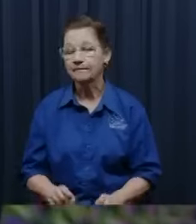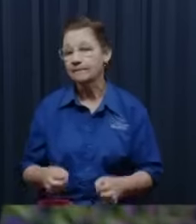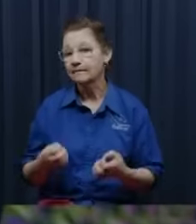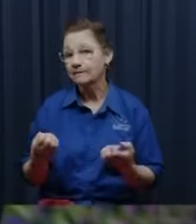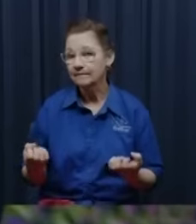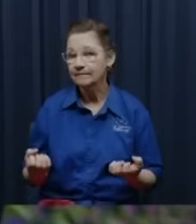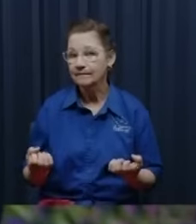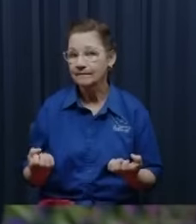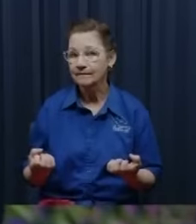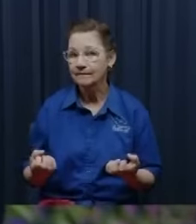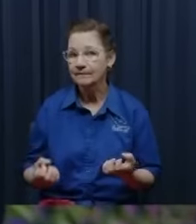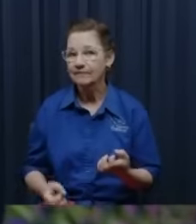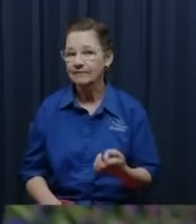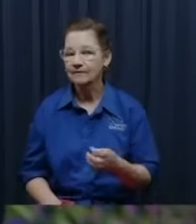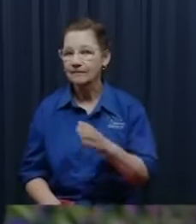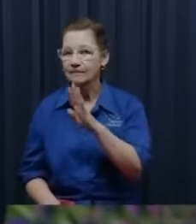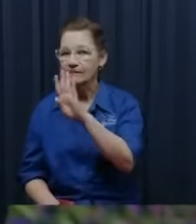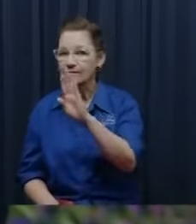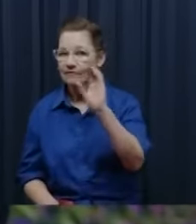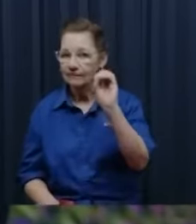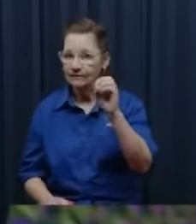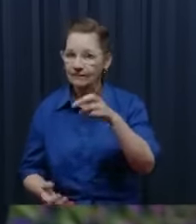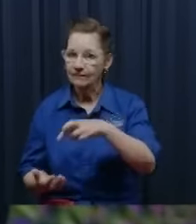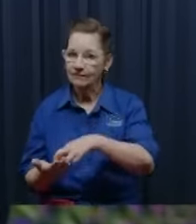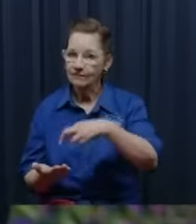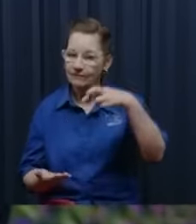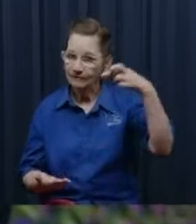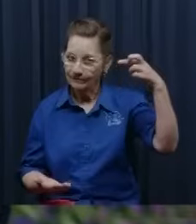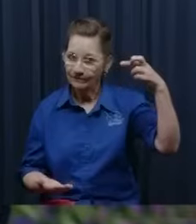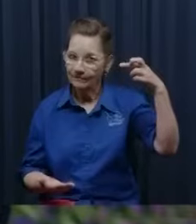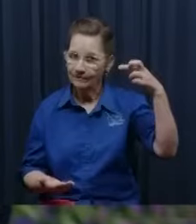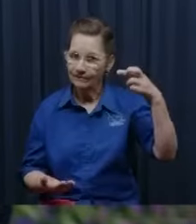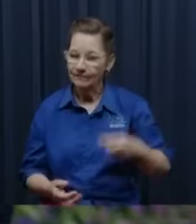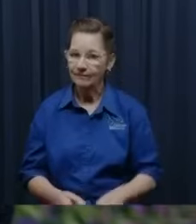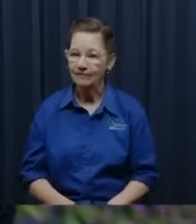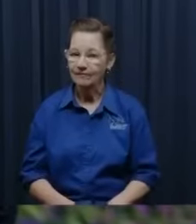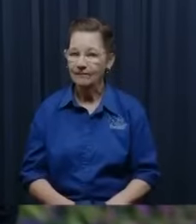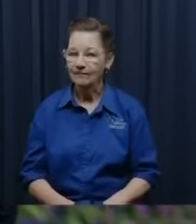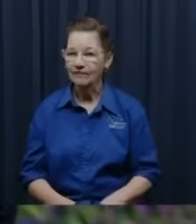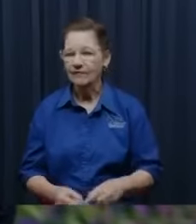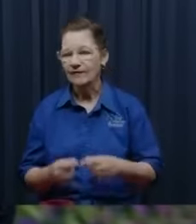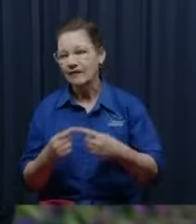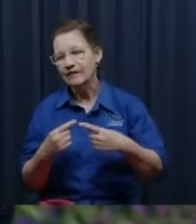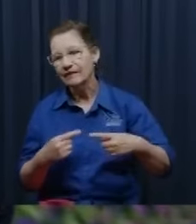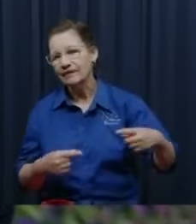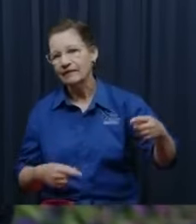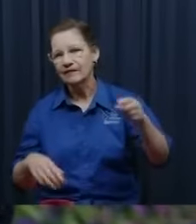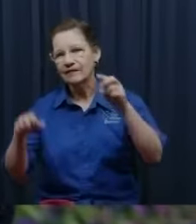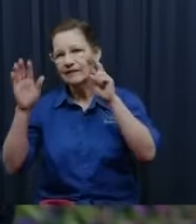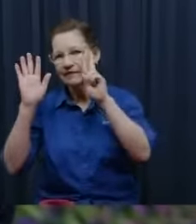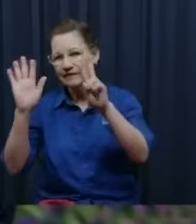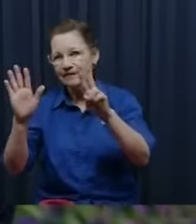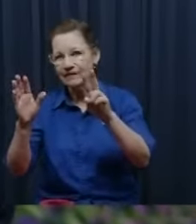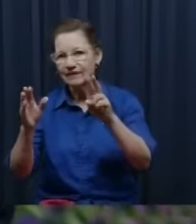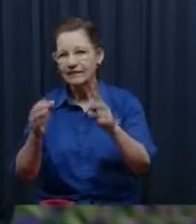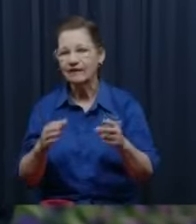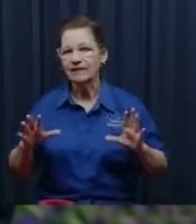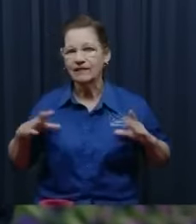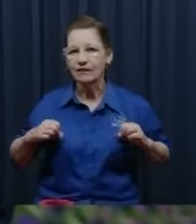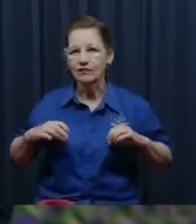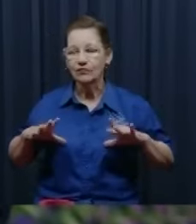eh 40 países a partir del 7 de octubre no tienen relación